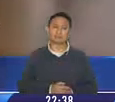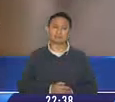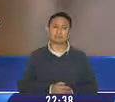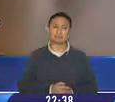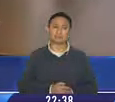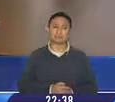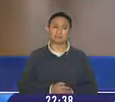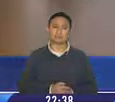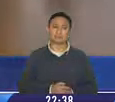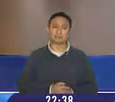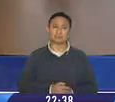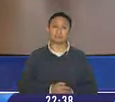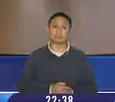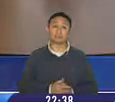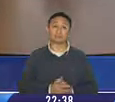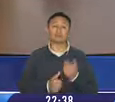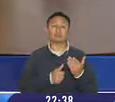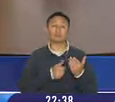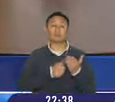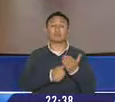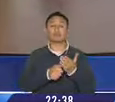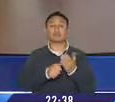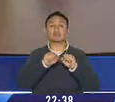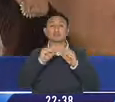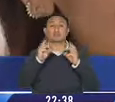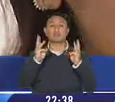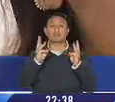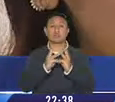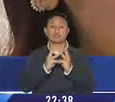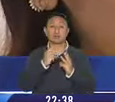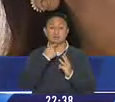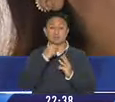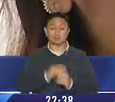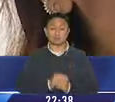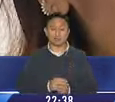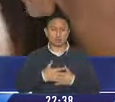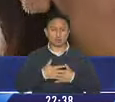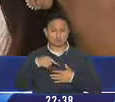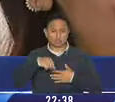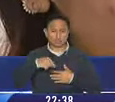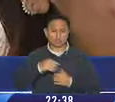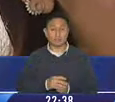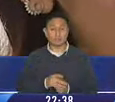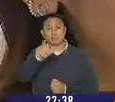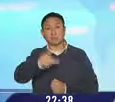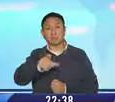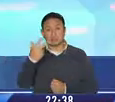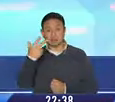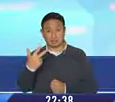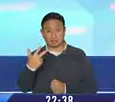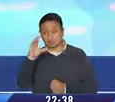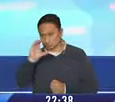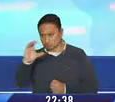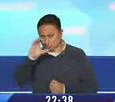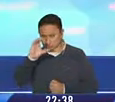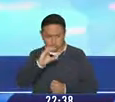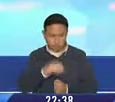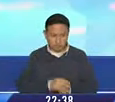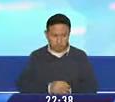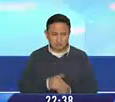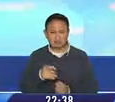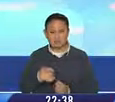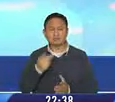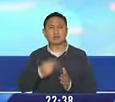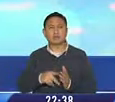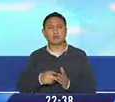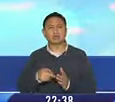De su parte, el Ministerio de Inclusión Económica y Social asegura que ellos están trabajando para dar con el paradero de los menores y conocer la